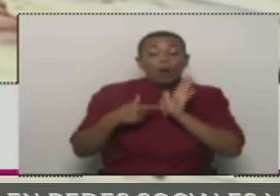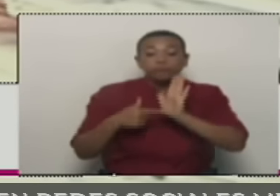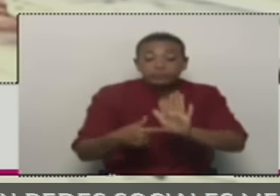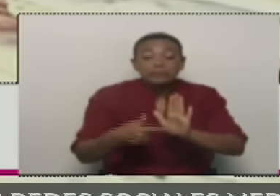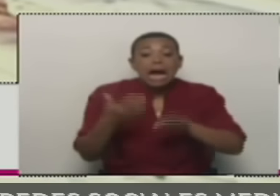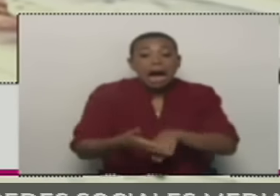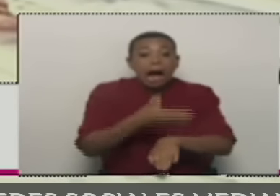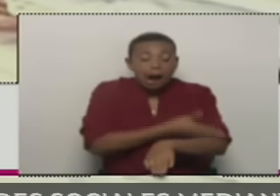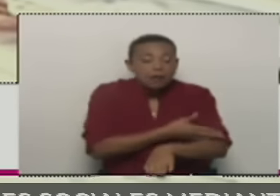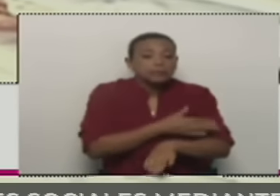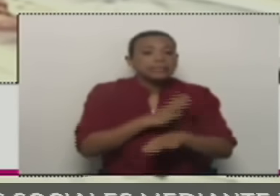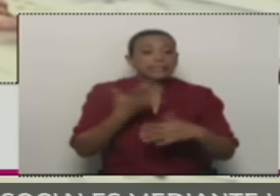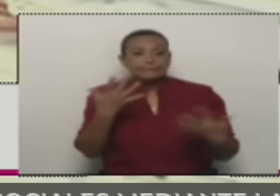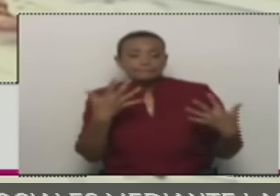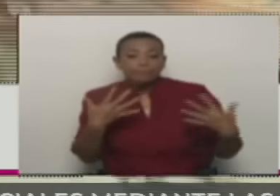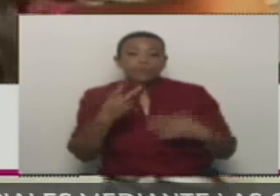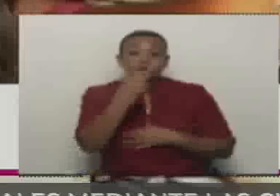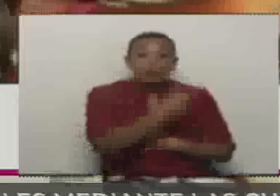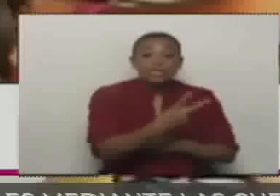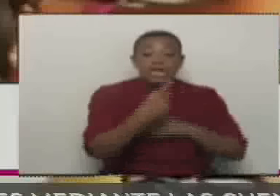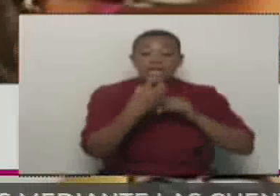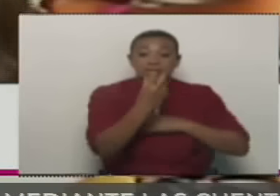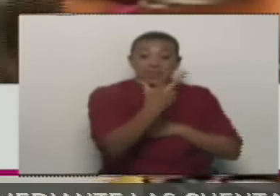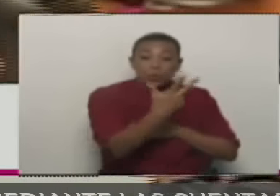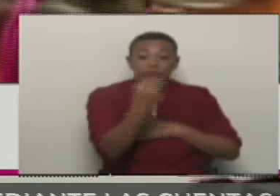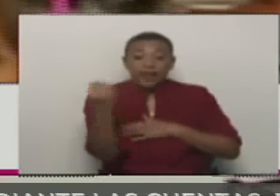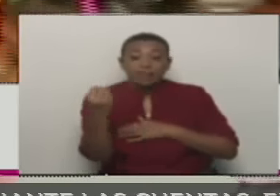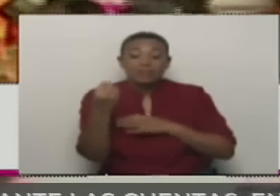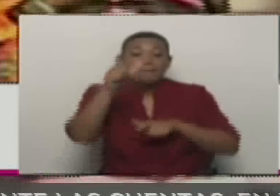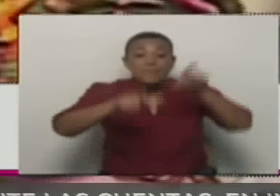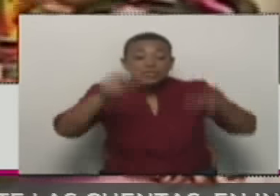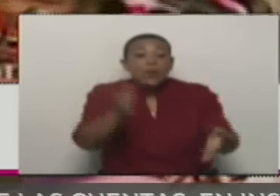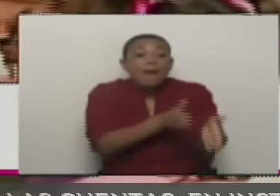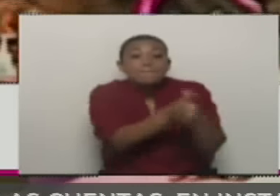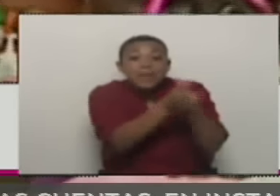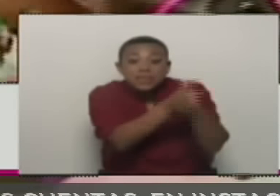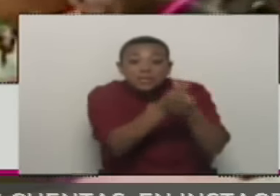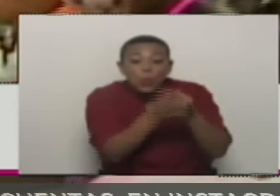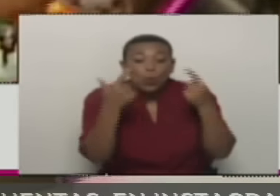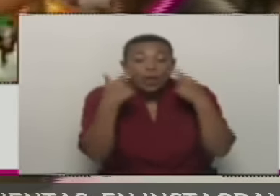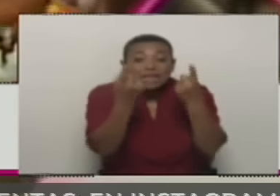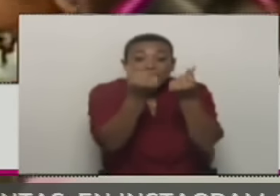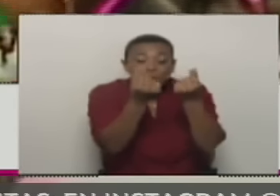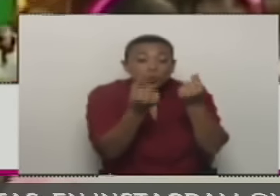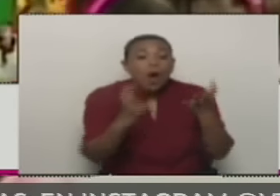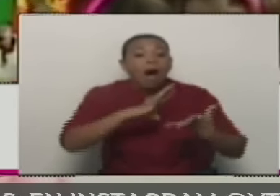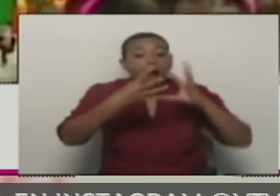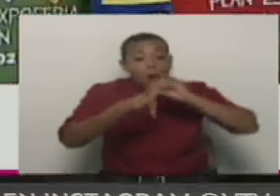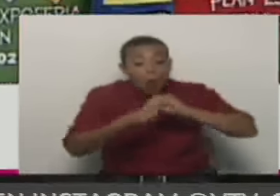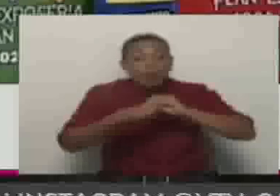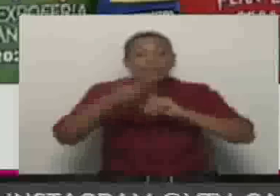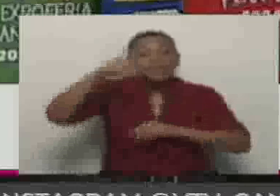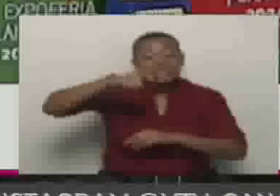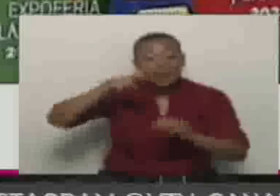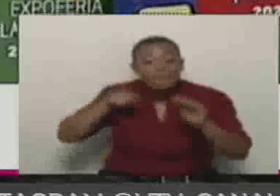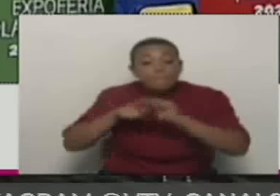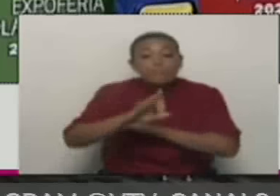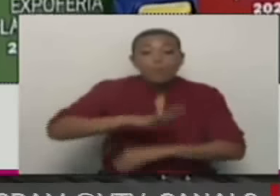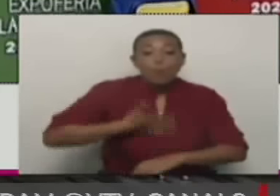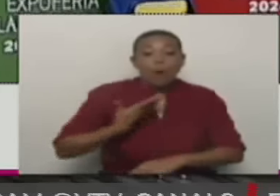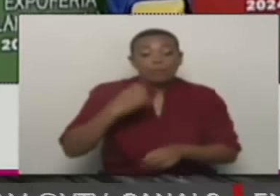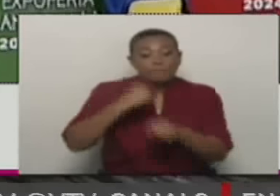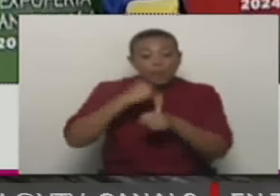están participando más de 230 emprendedores. El milagro económico que usted lo mencionaba hace poco en una actividad que tuvo